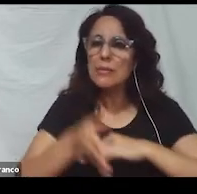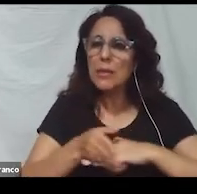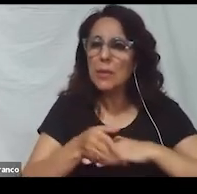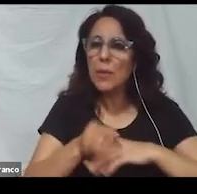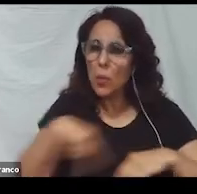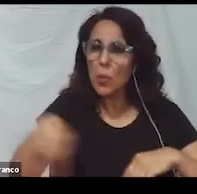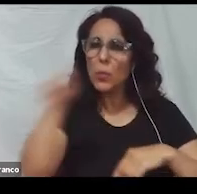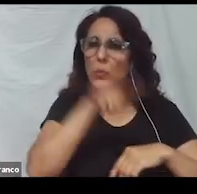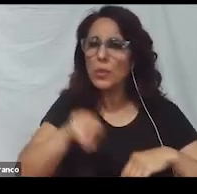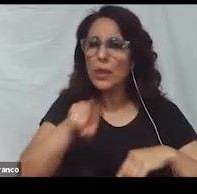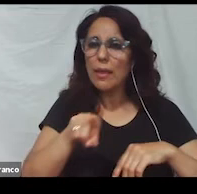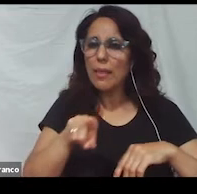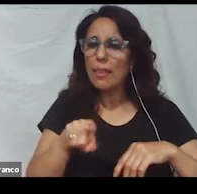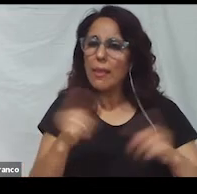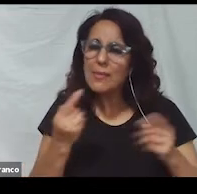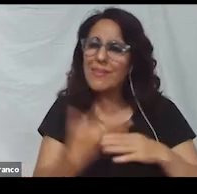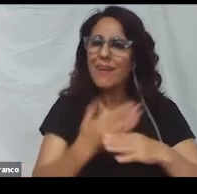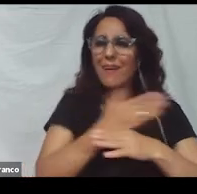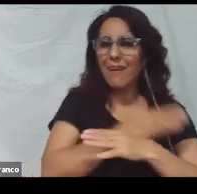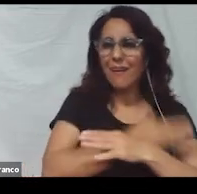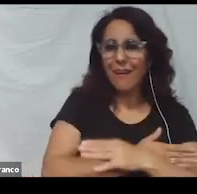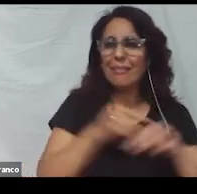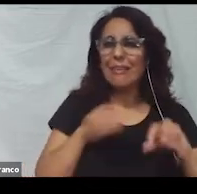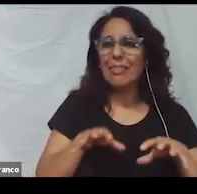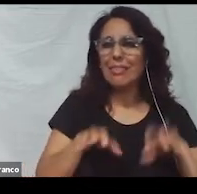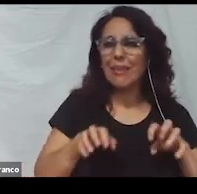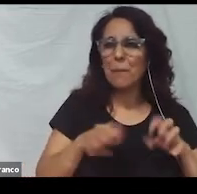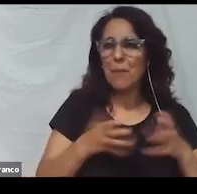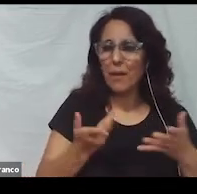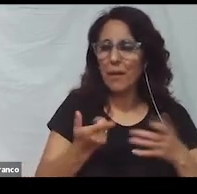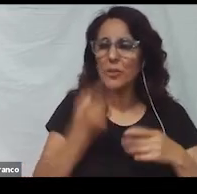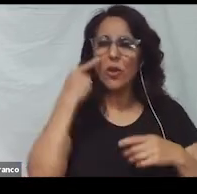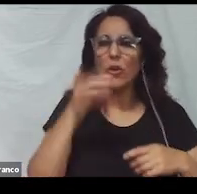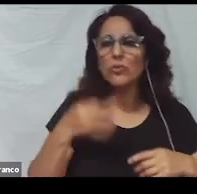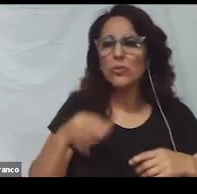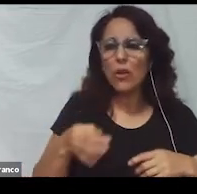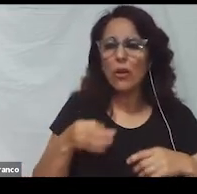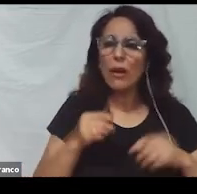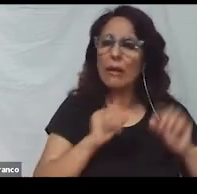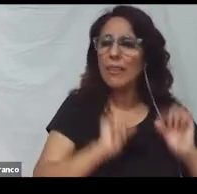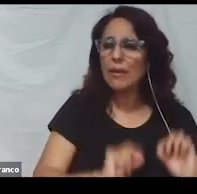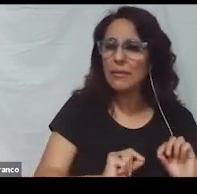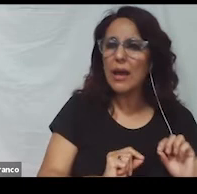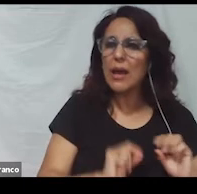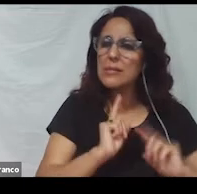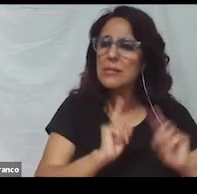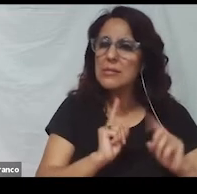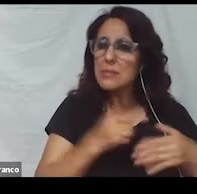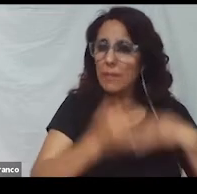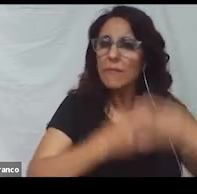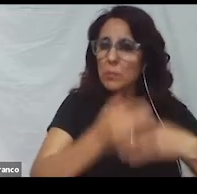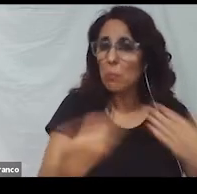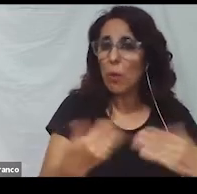pueden proactivamente detectar tempranamente muchos errores de accesibilidad y validación. Y un detalle más importante también